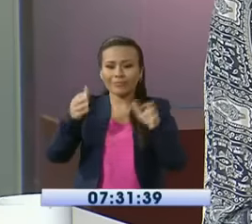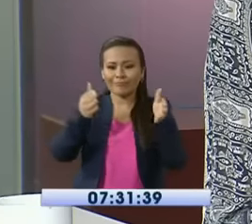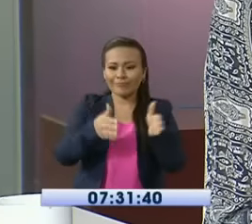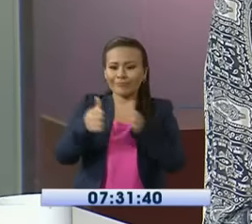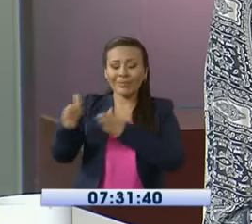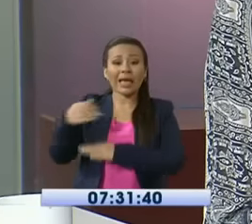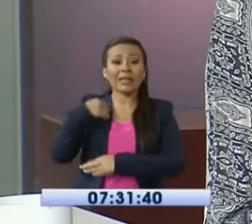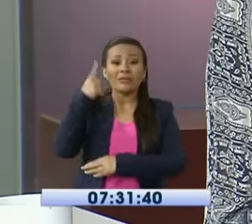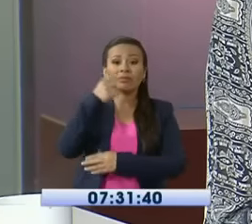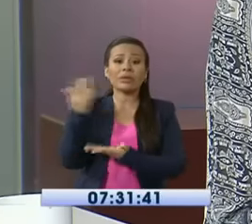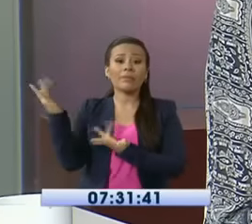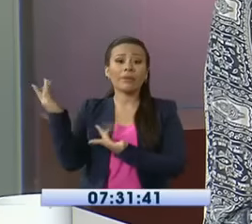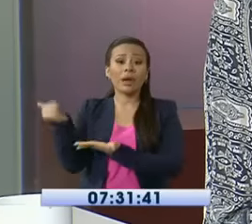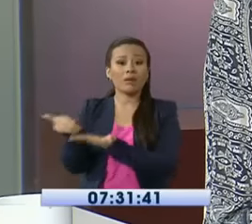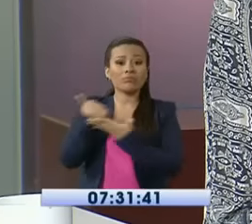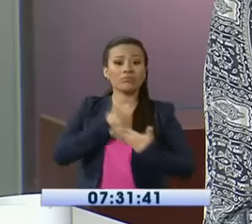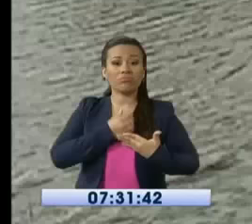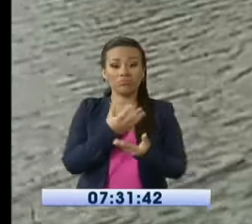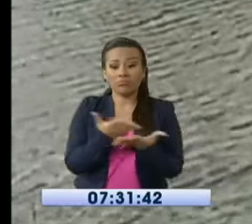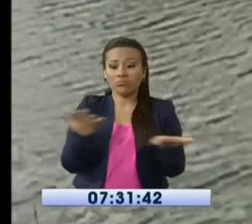llega.